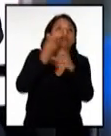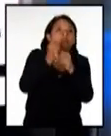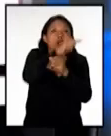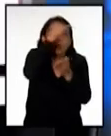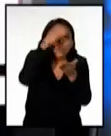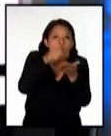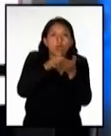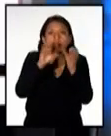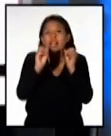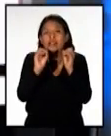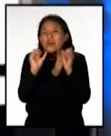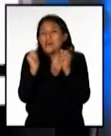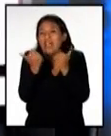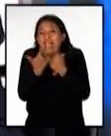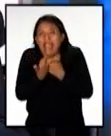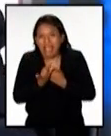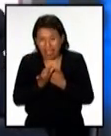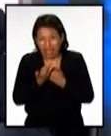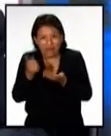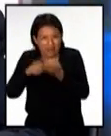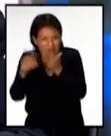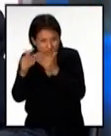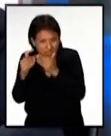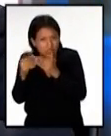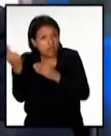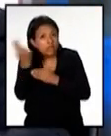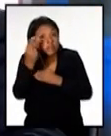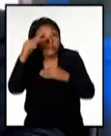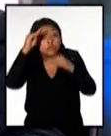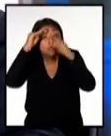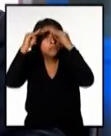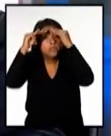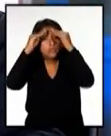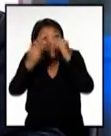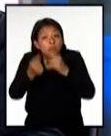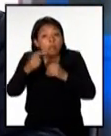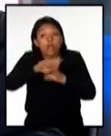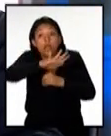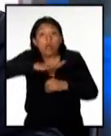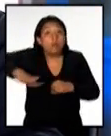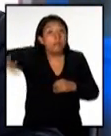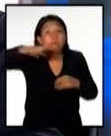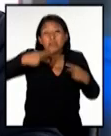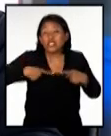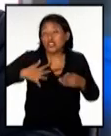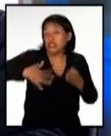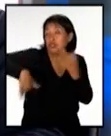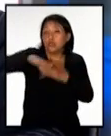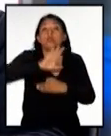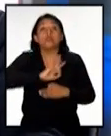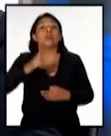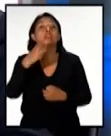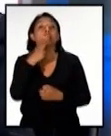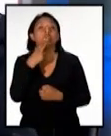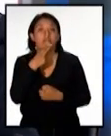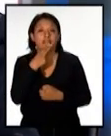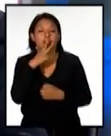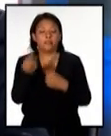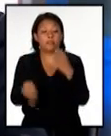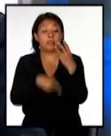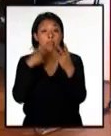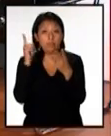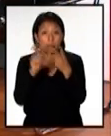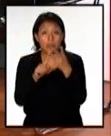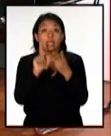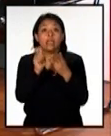una infraestructura, sea algo dentro de nuestra casa, debe de estar pensado para que lo podamos utilizar todas las personas, ¿no? Diseño universal. Y